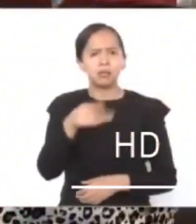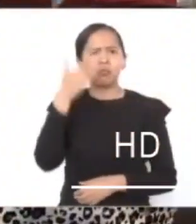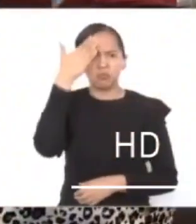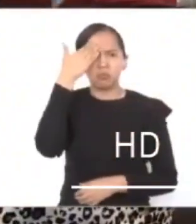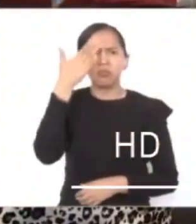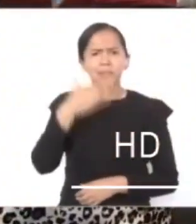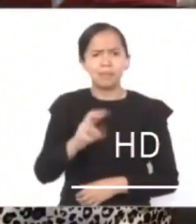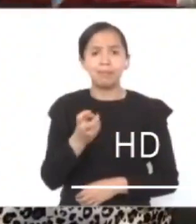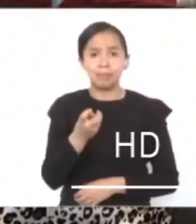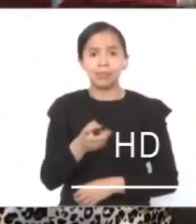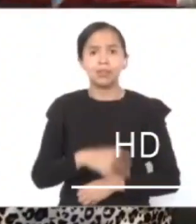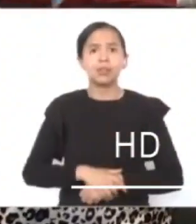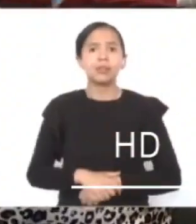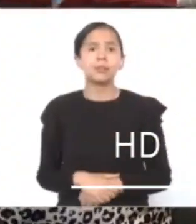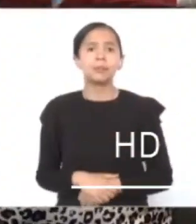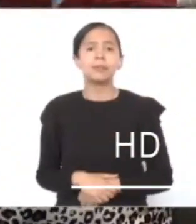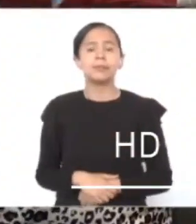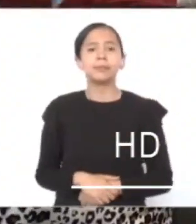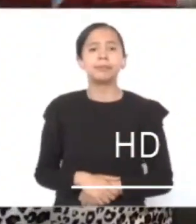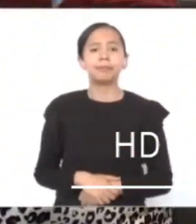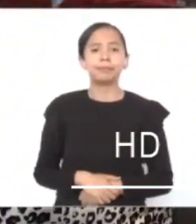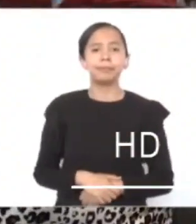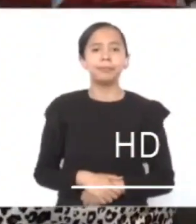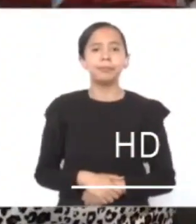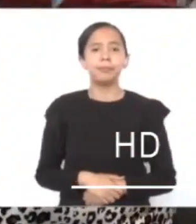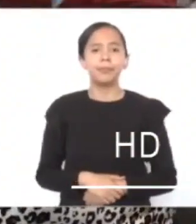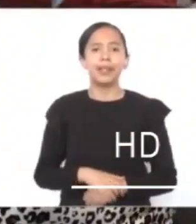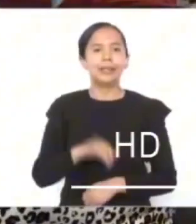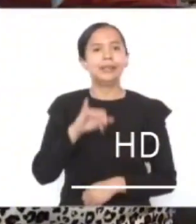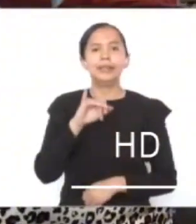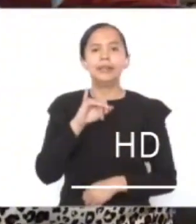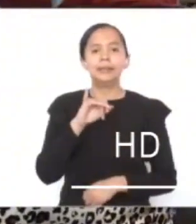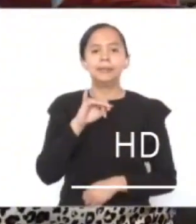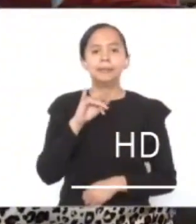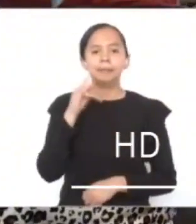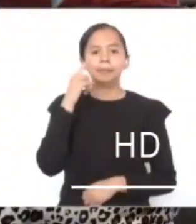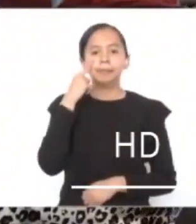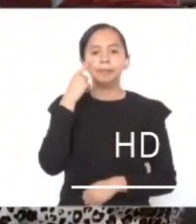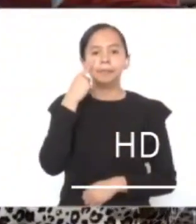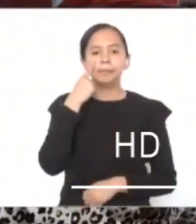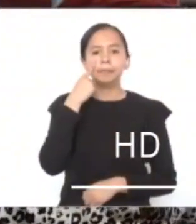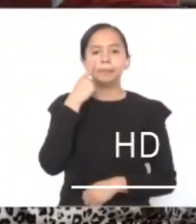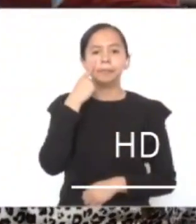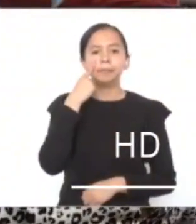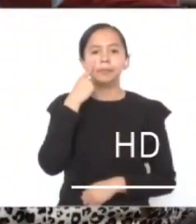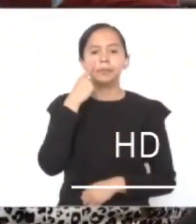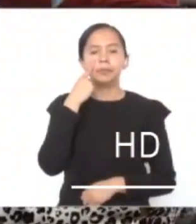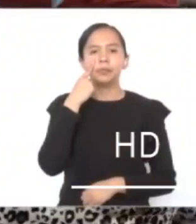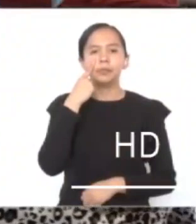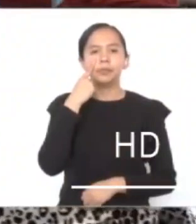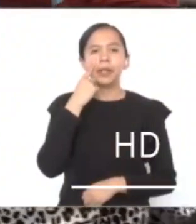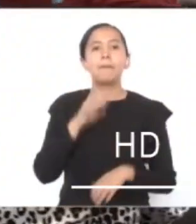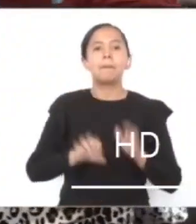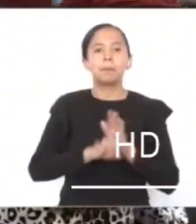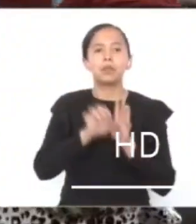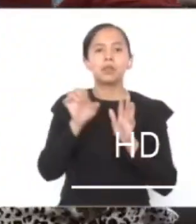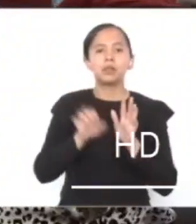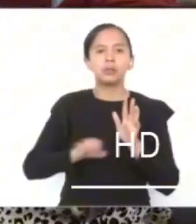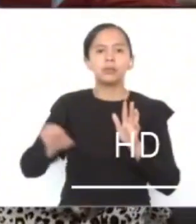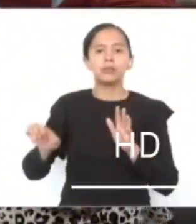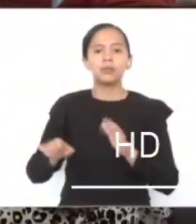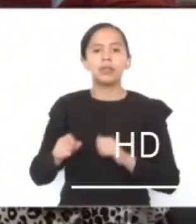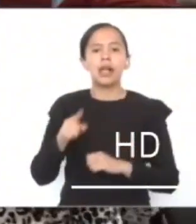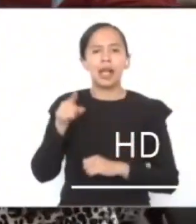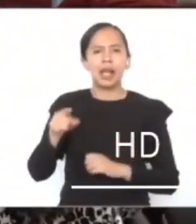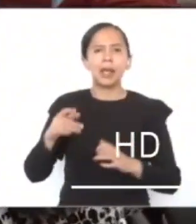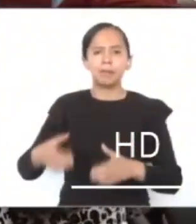Sí, no En el caso de la emisión a